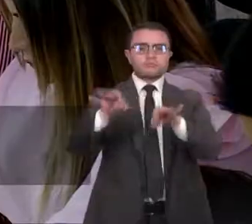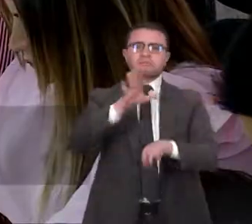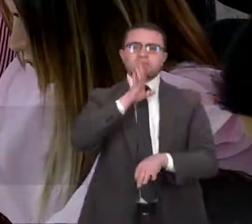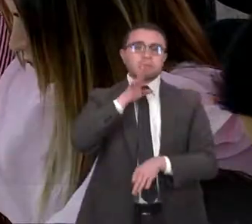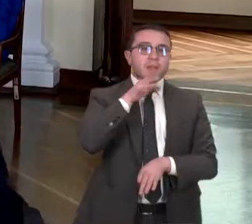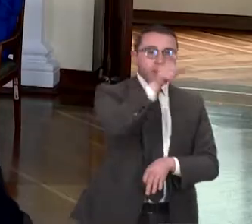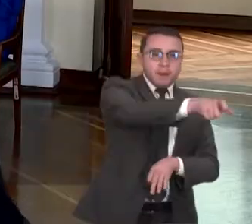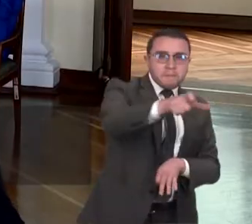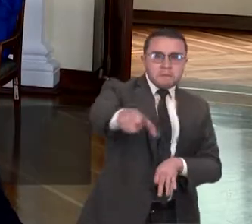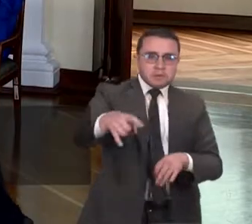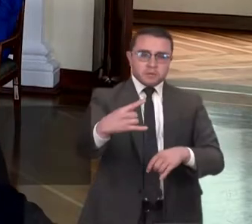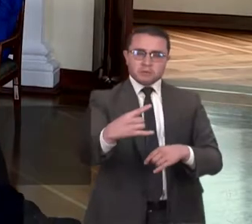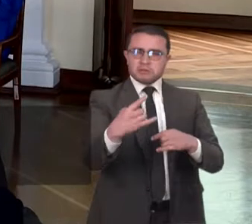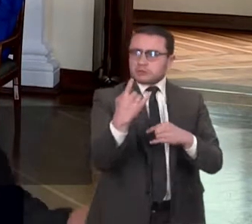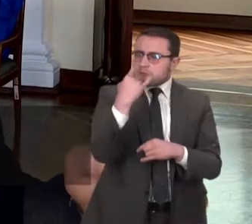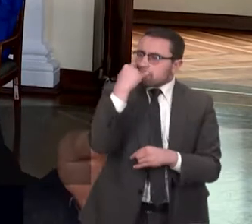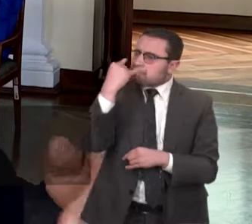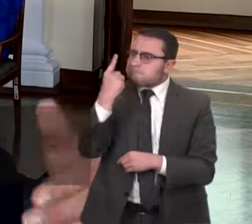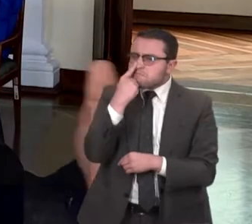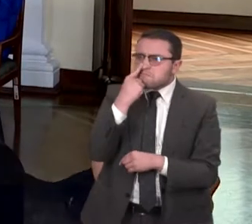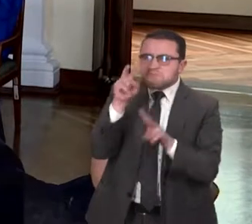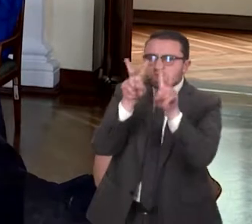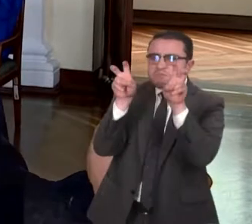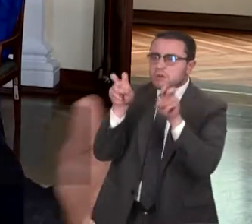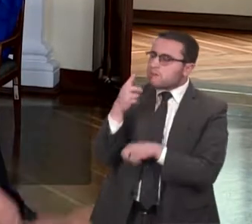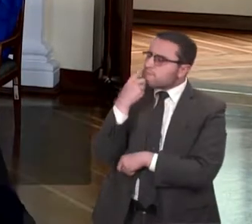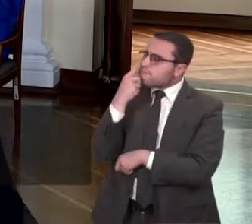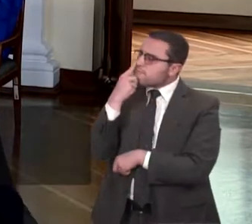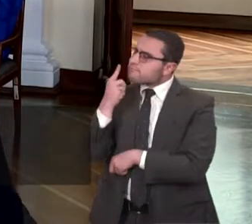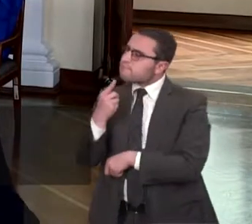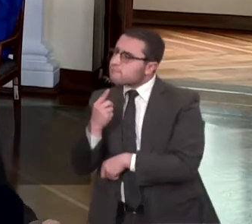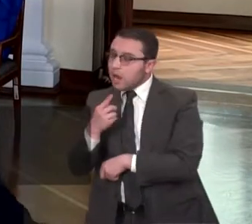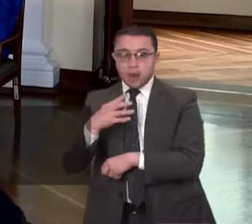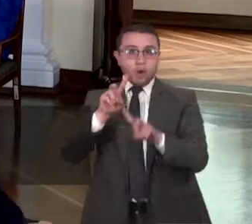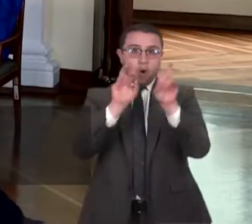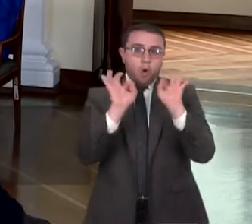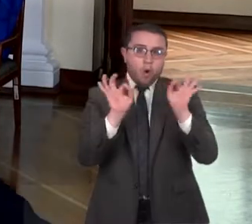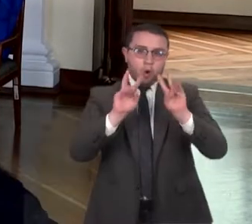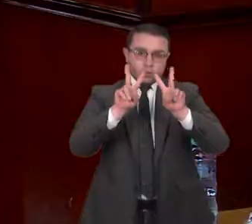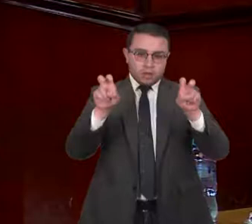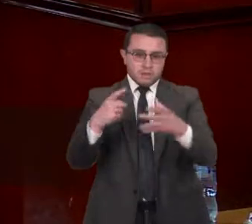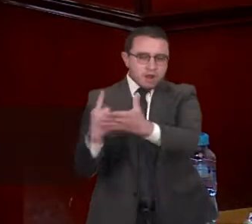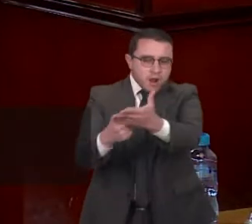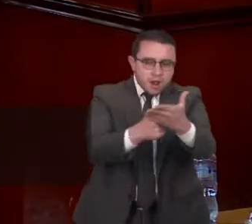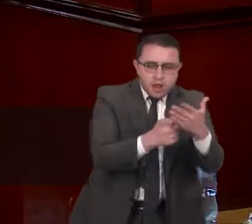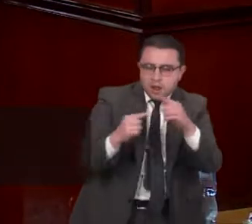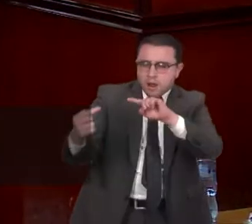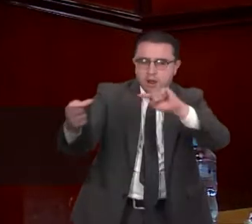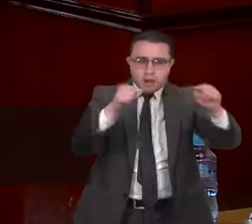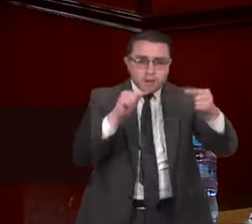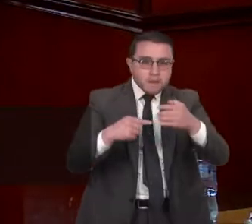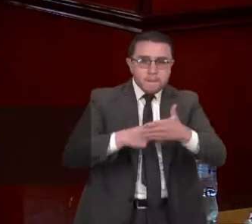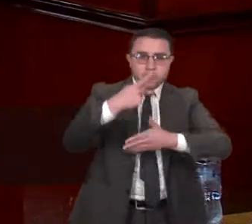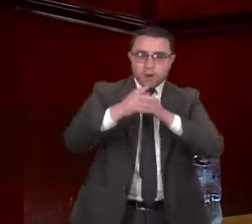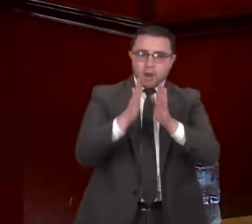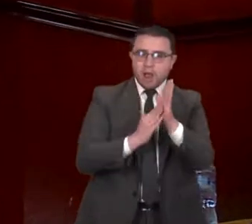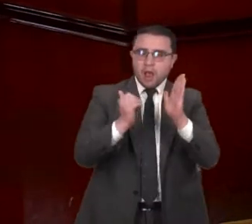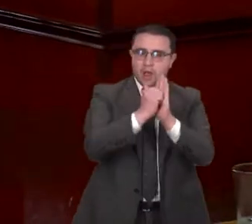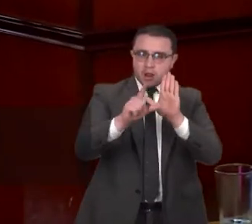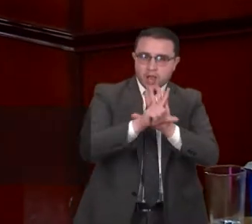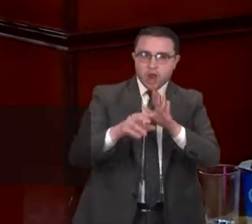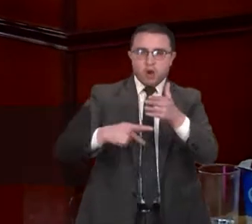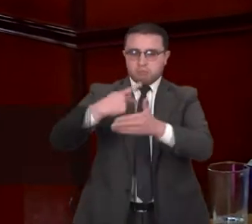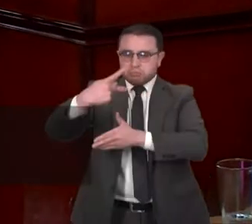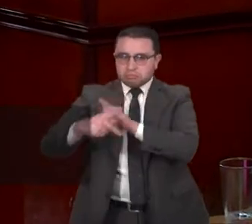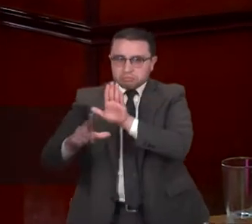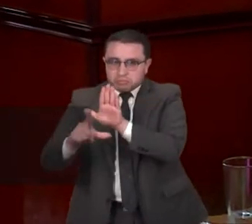que está interesada en determinado tema o a discutir proyectos de ley o de actos legislativos que a la gente le interesen. Entonces ahí